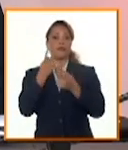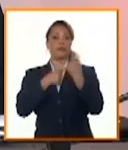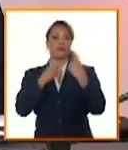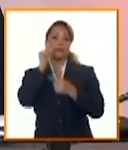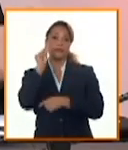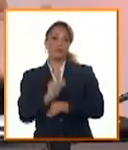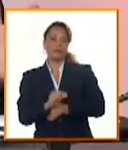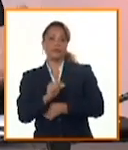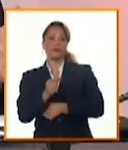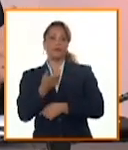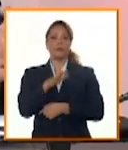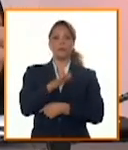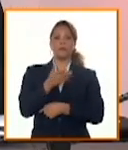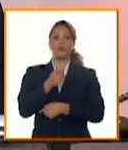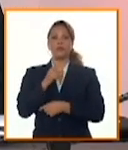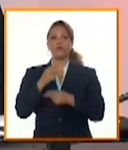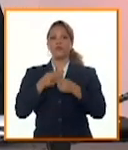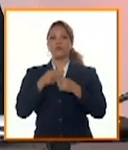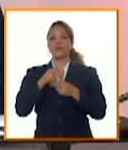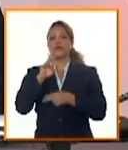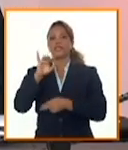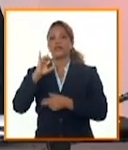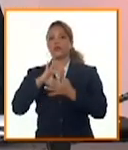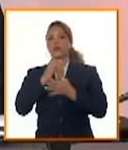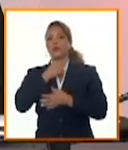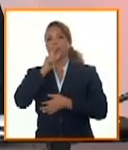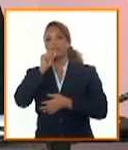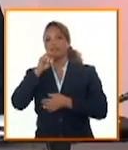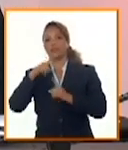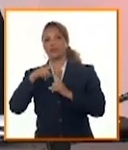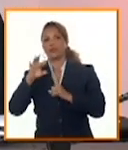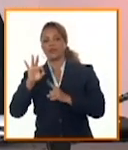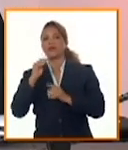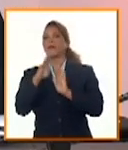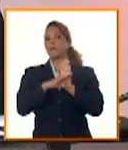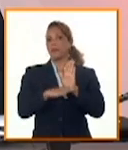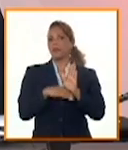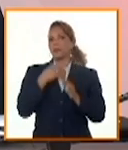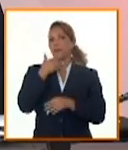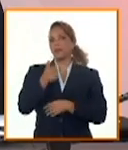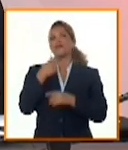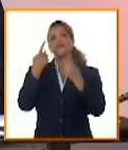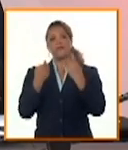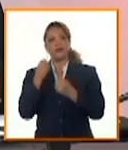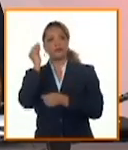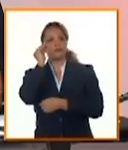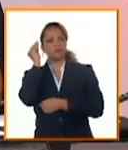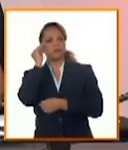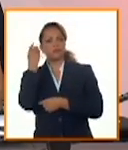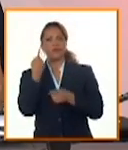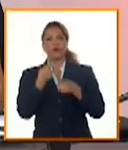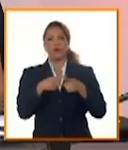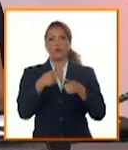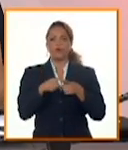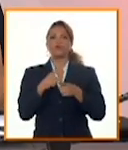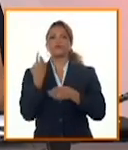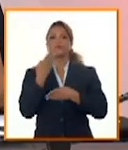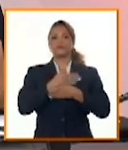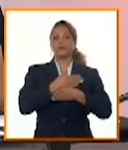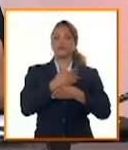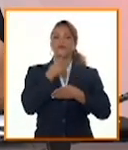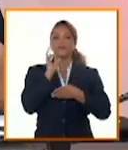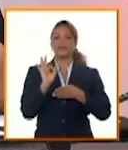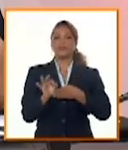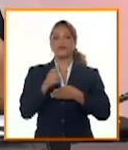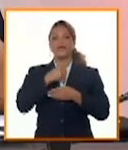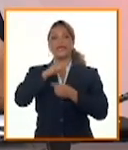hace Se nombra Rigoberto decía la medida es correcta que falta conocimiento y otros la quieren frenar es verdad el